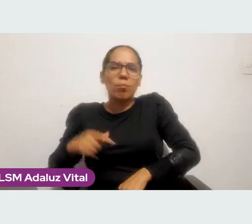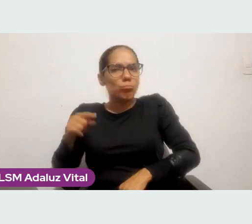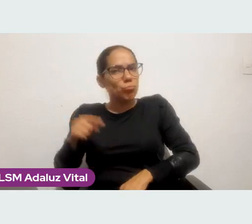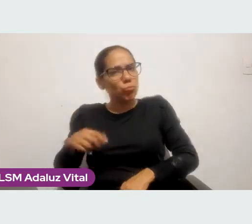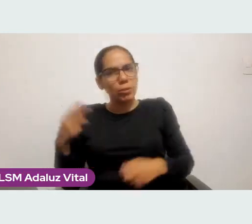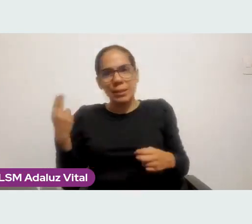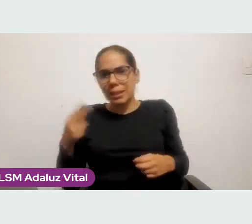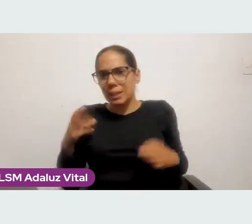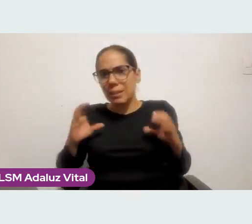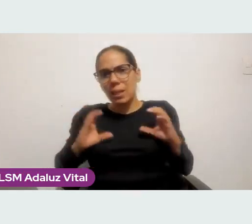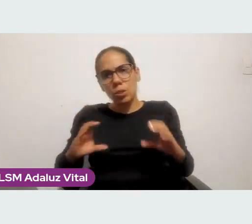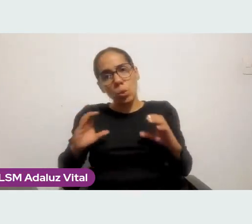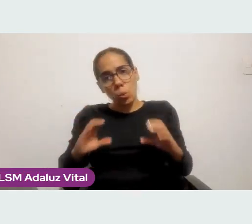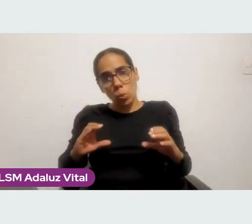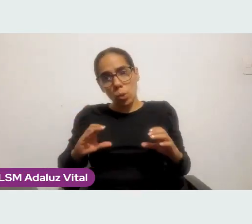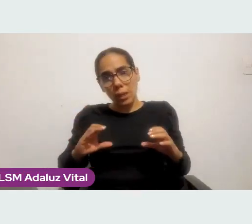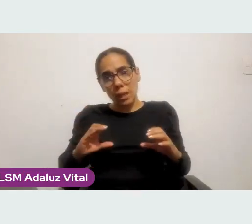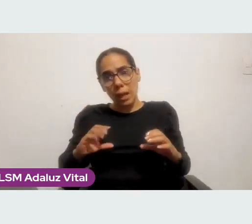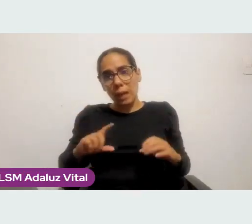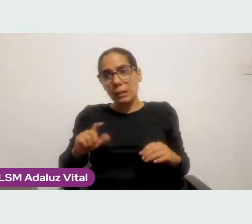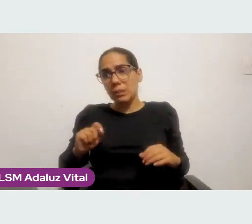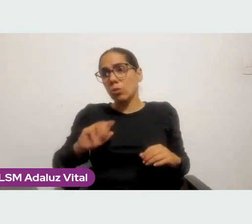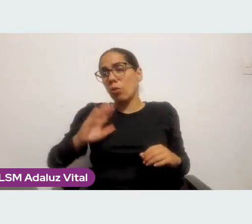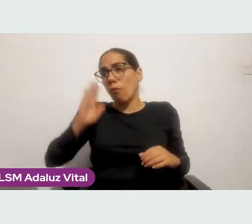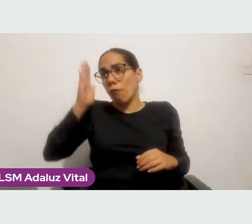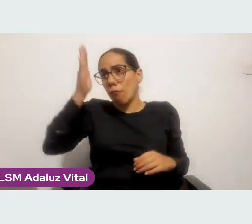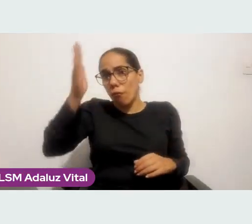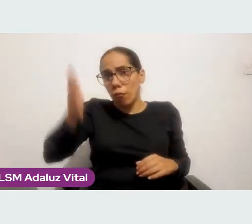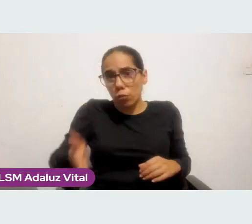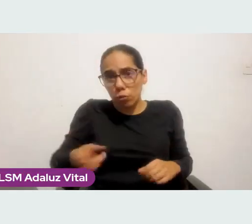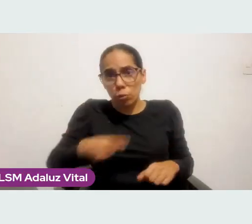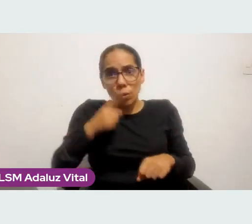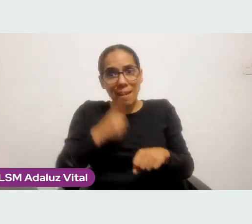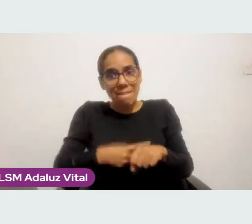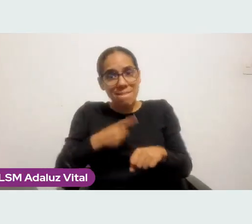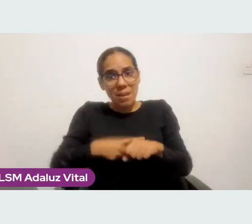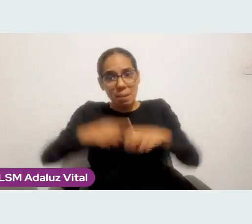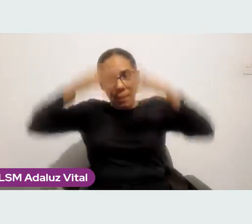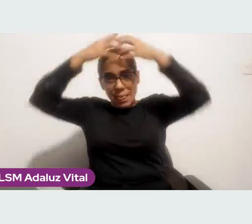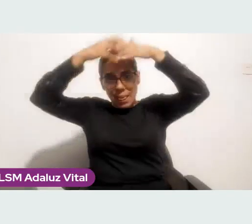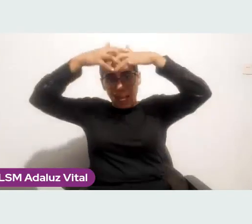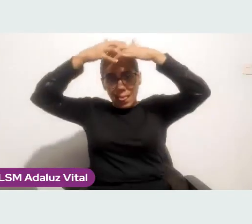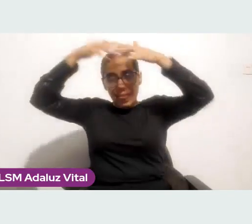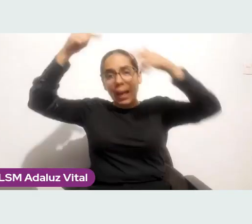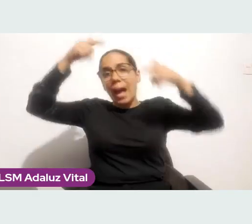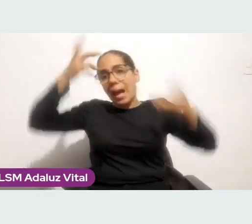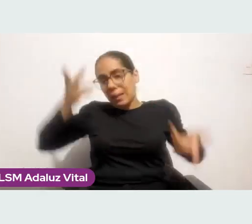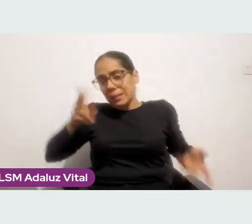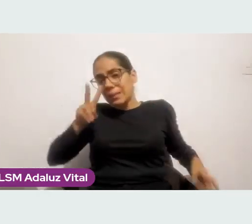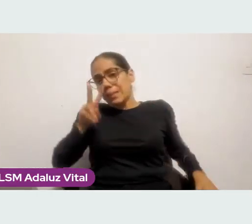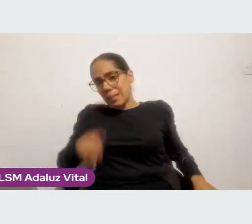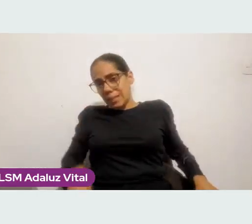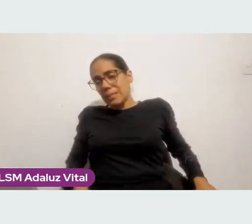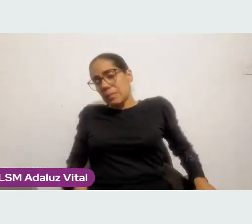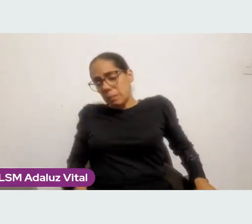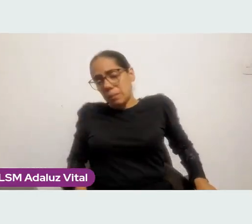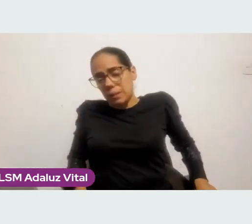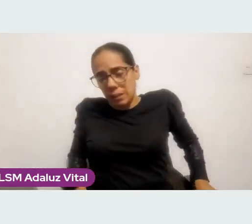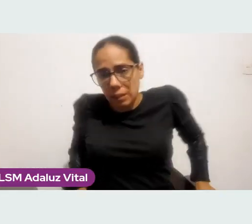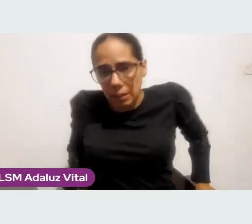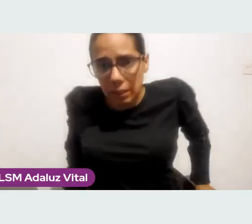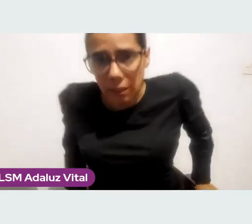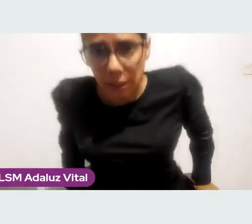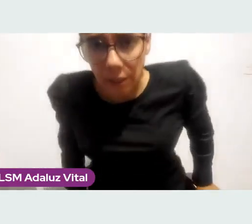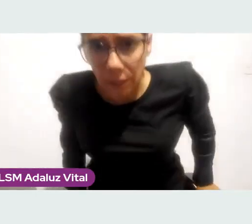una enfermedad mental, ¿no? Y la enfermedad mental la vamos a encontrar, de acuerdo a